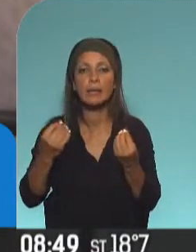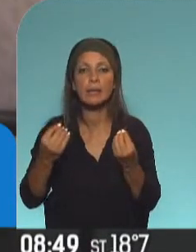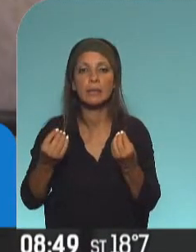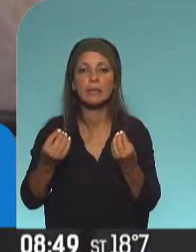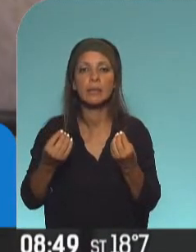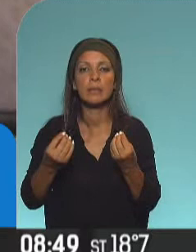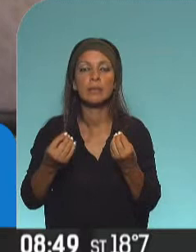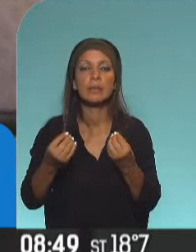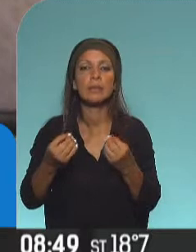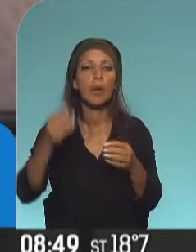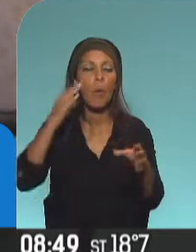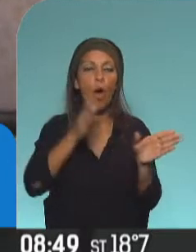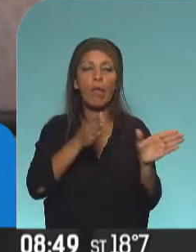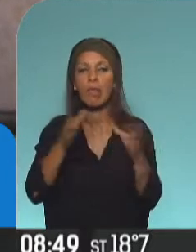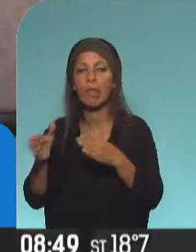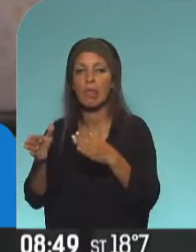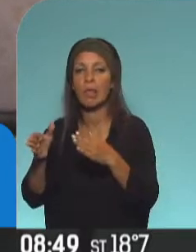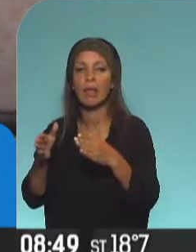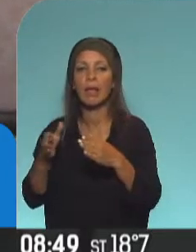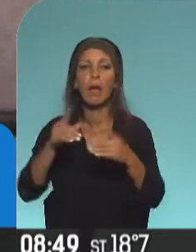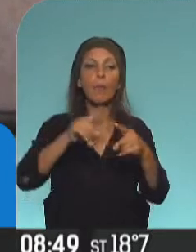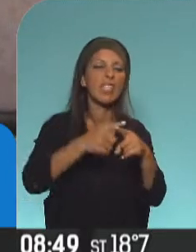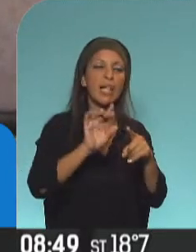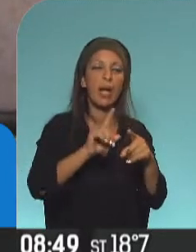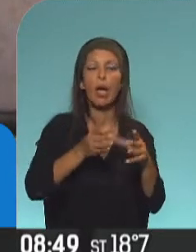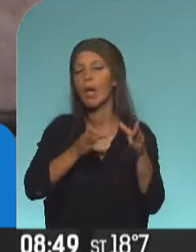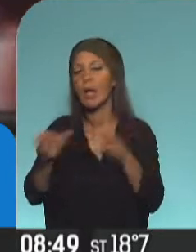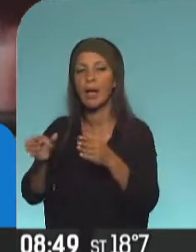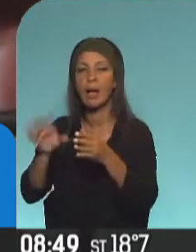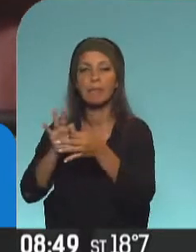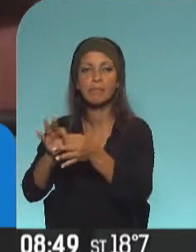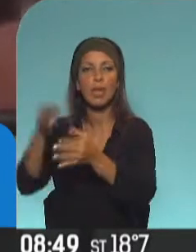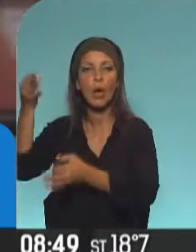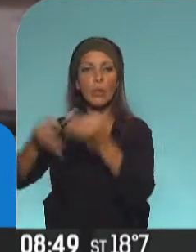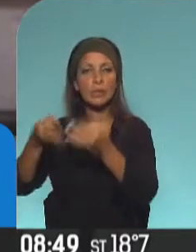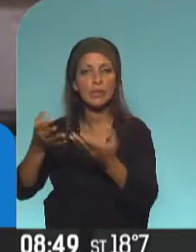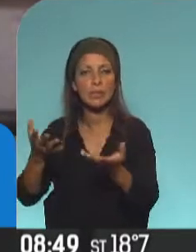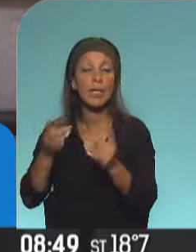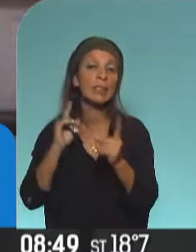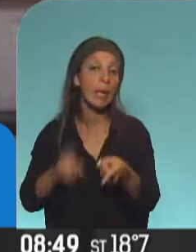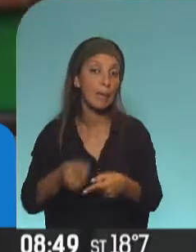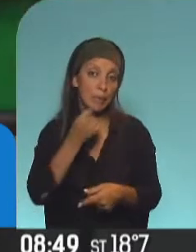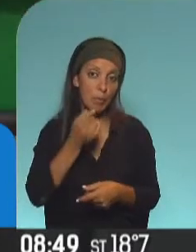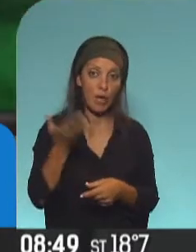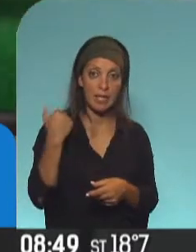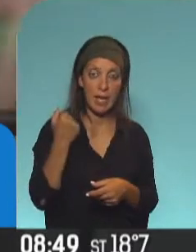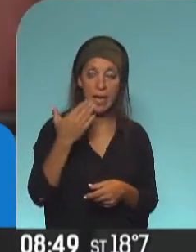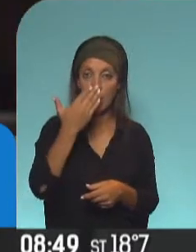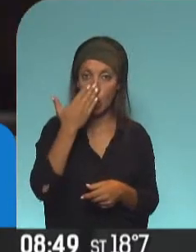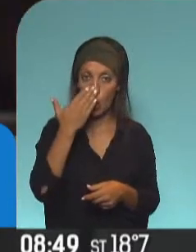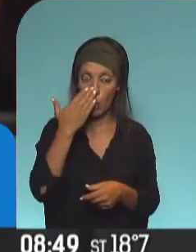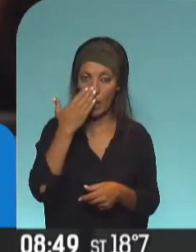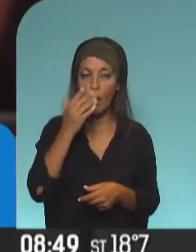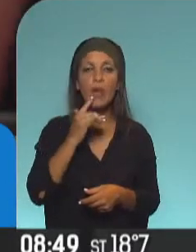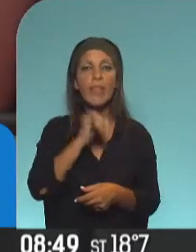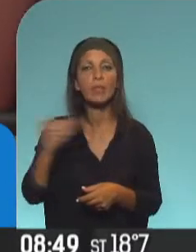la discusión política y judicializó. También hay que decir que en Córdoba en el día de ayer se hizo una denuncia penal contra